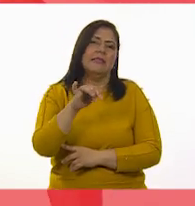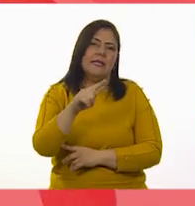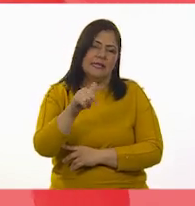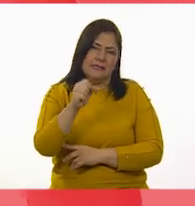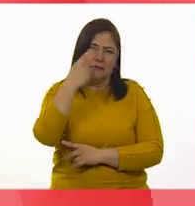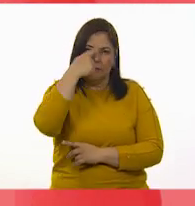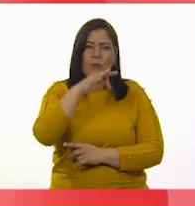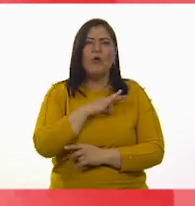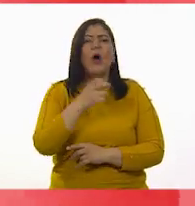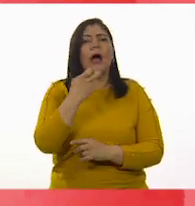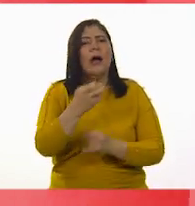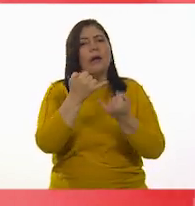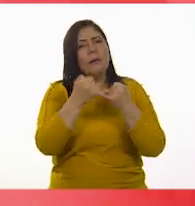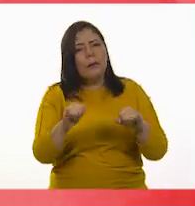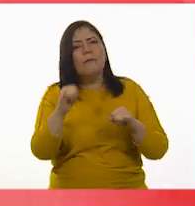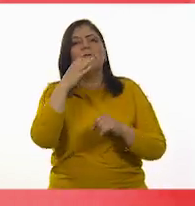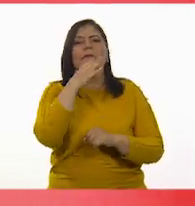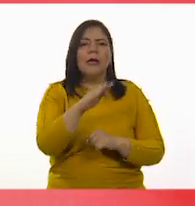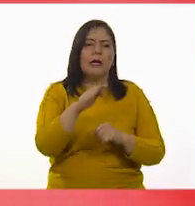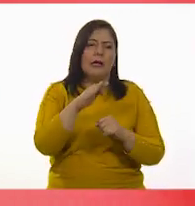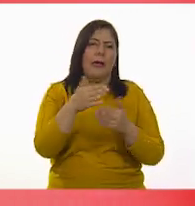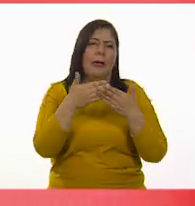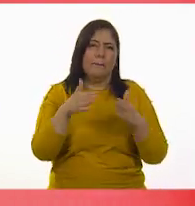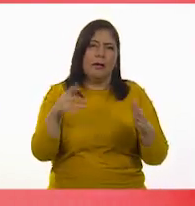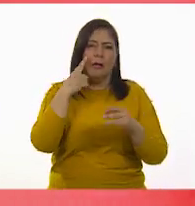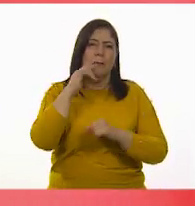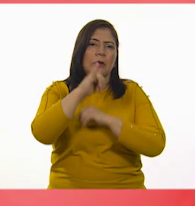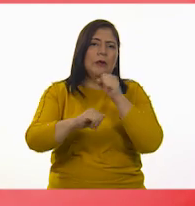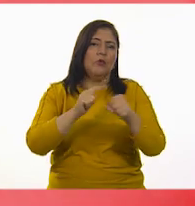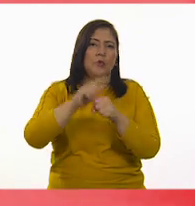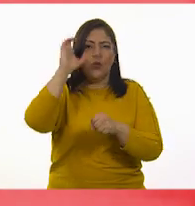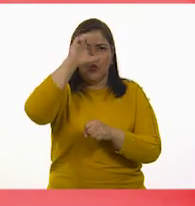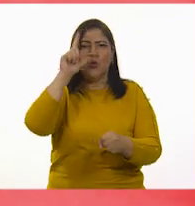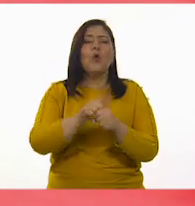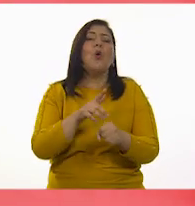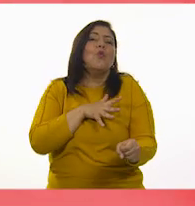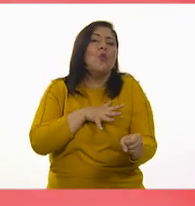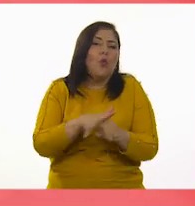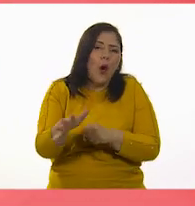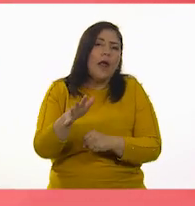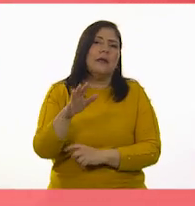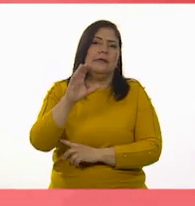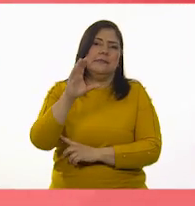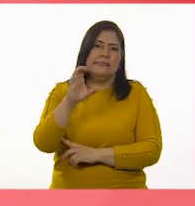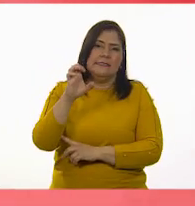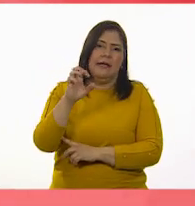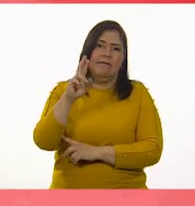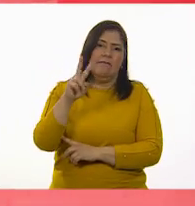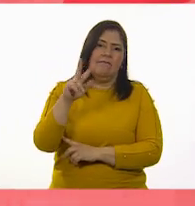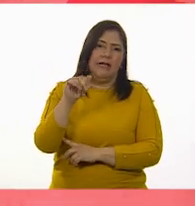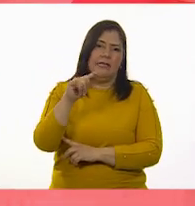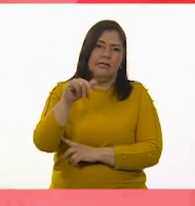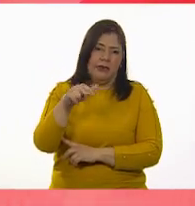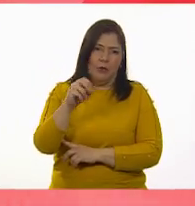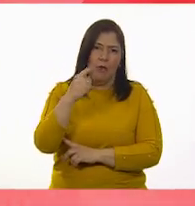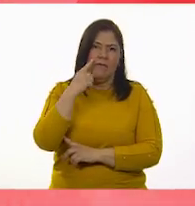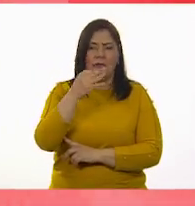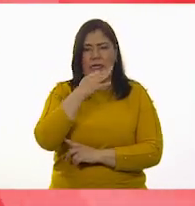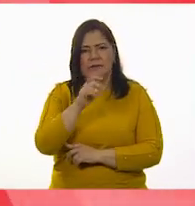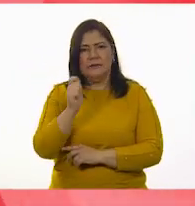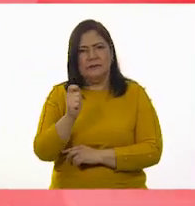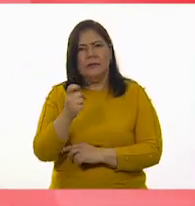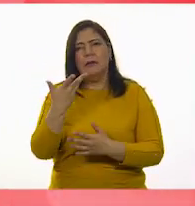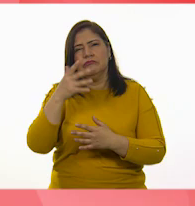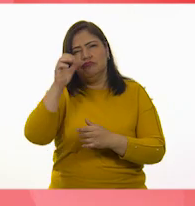inauguración de uno de los festivales más importantes de cultura a nivel internacional, justamente el Festival Internacional Cervantino.